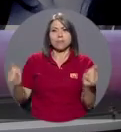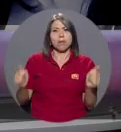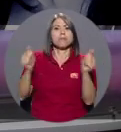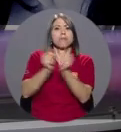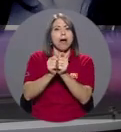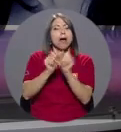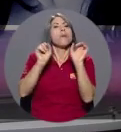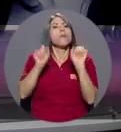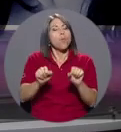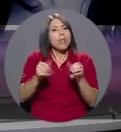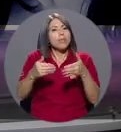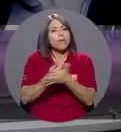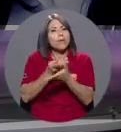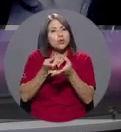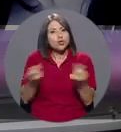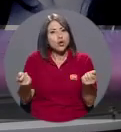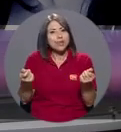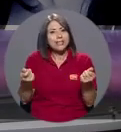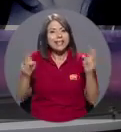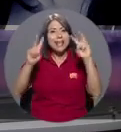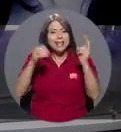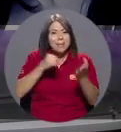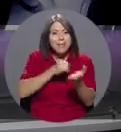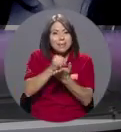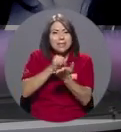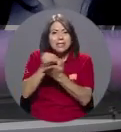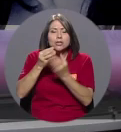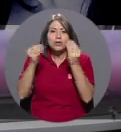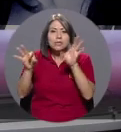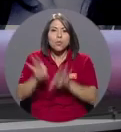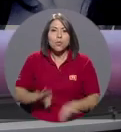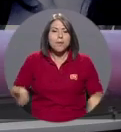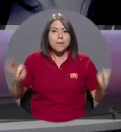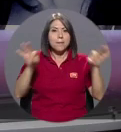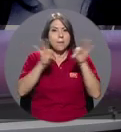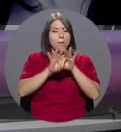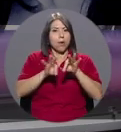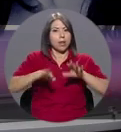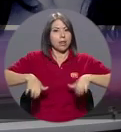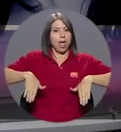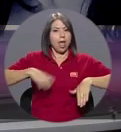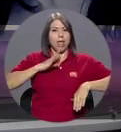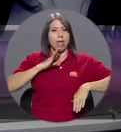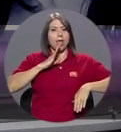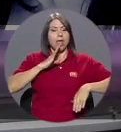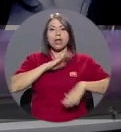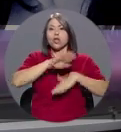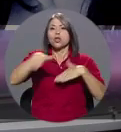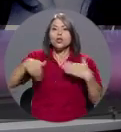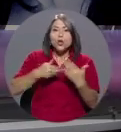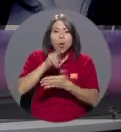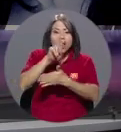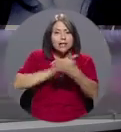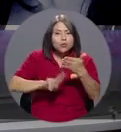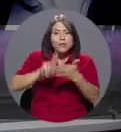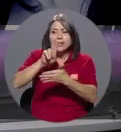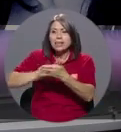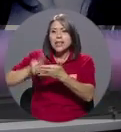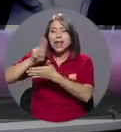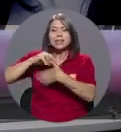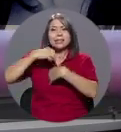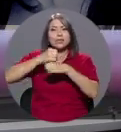buscar nuevas soluciones. El tema de investigación es sumamente importante, que tal vez no lo hemos hablado mucho. Todas las universidades